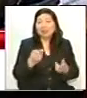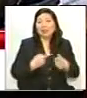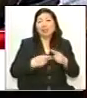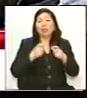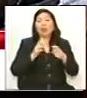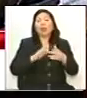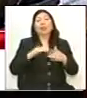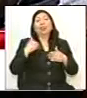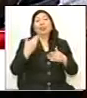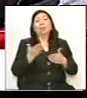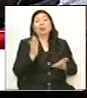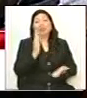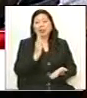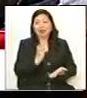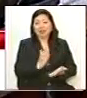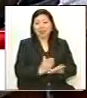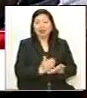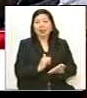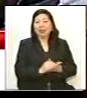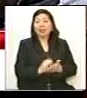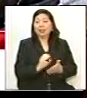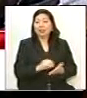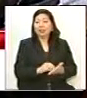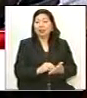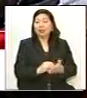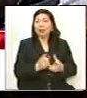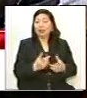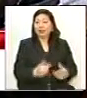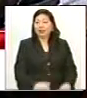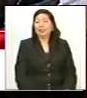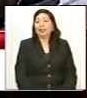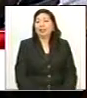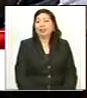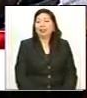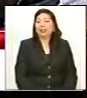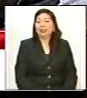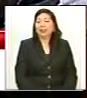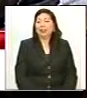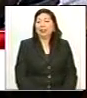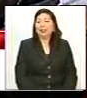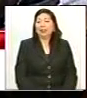control posterior para sancionar lo que haya que sancionar según corresponda, ¿no? Ahora,